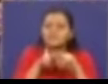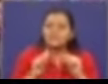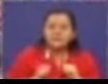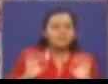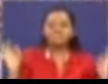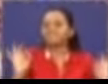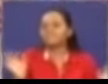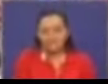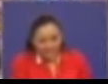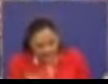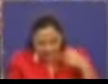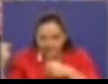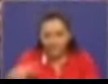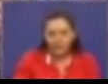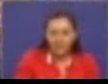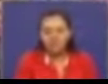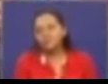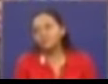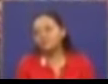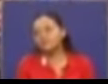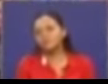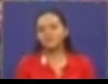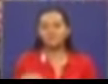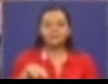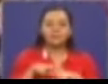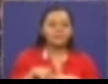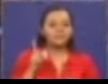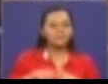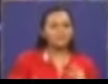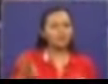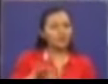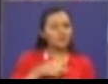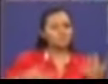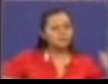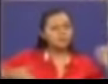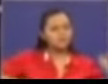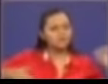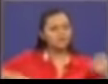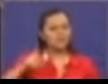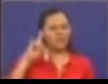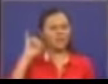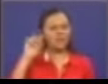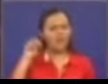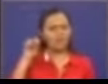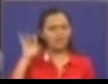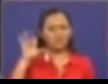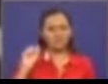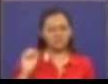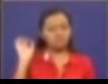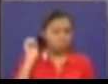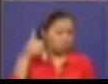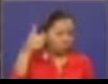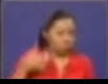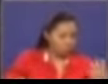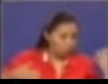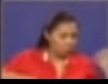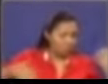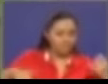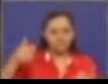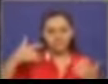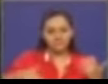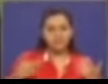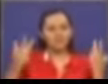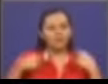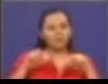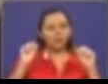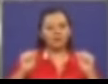La extraordinaria orquesta Son Bijao, este es el trío Los Diamantes, ¿verdad? También muy buenos. Luego de eso, pues a